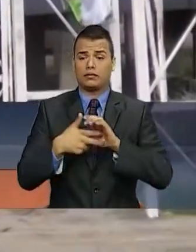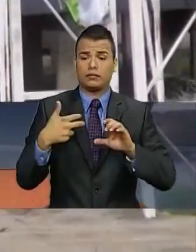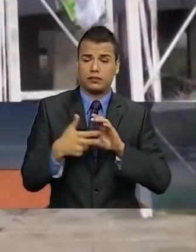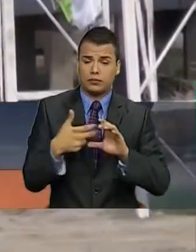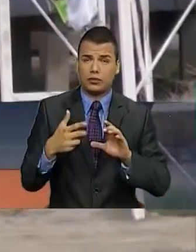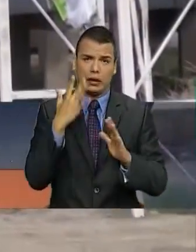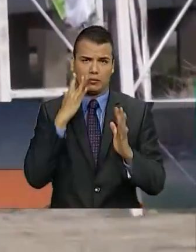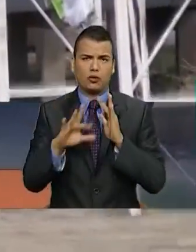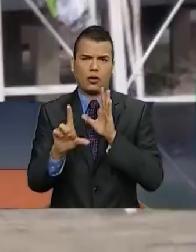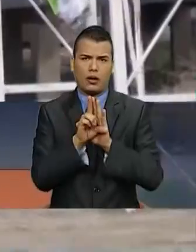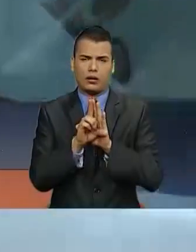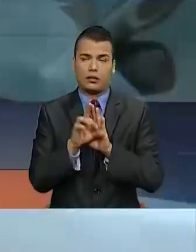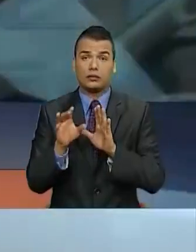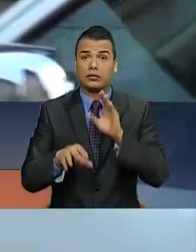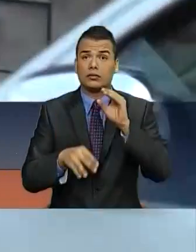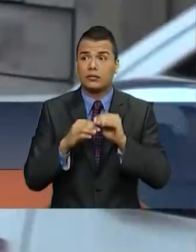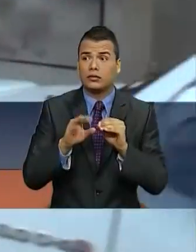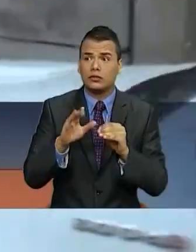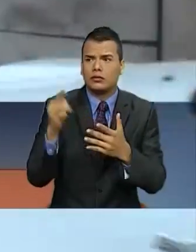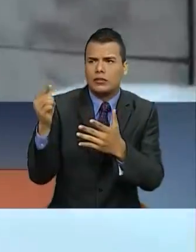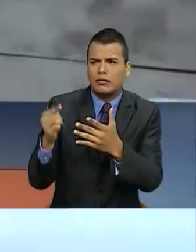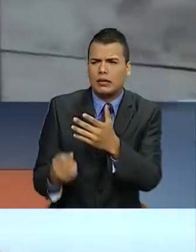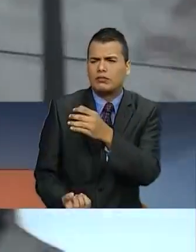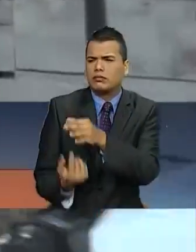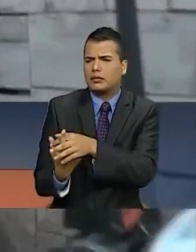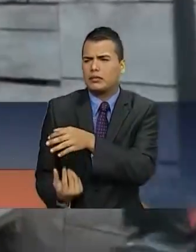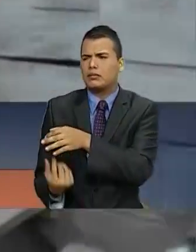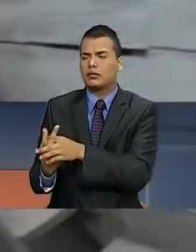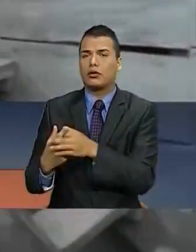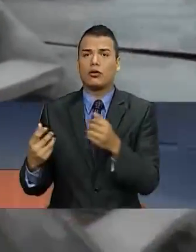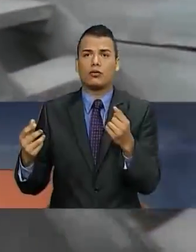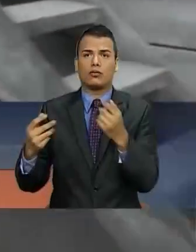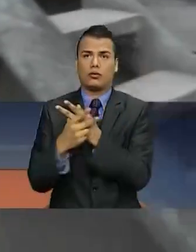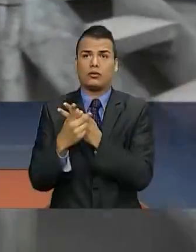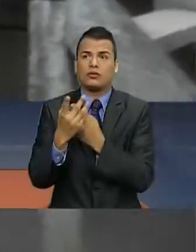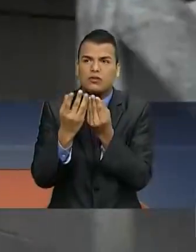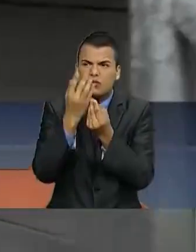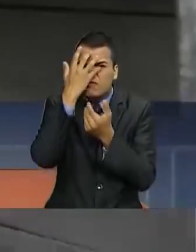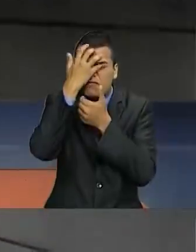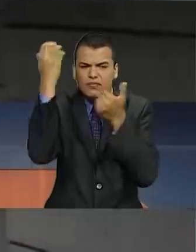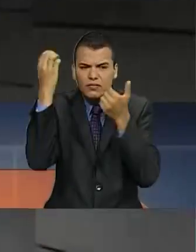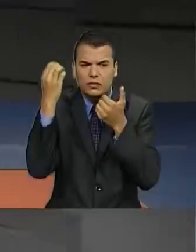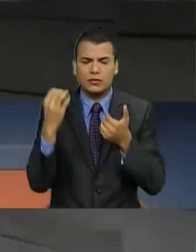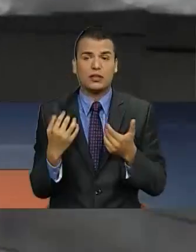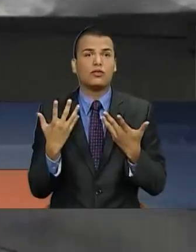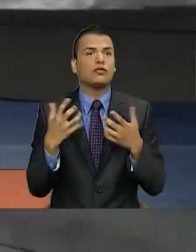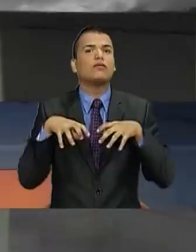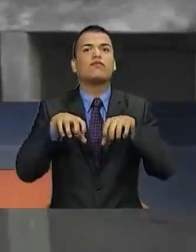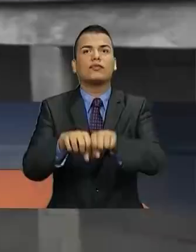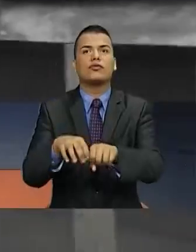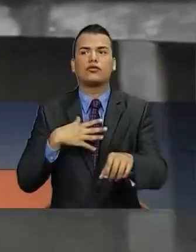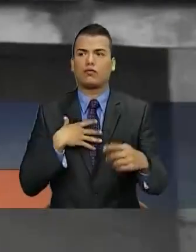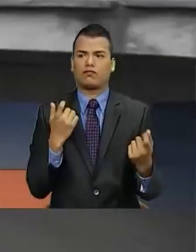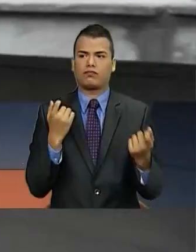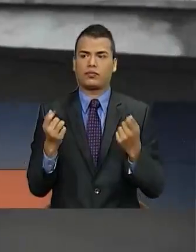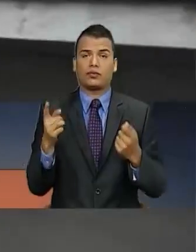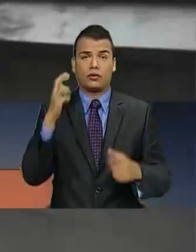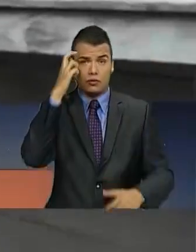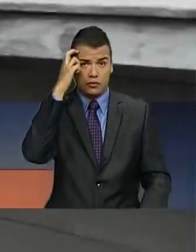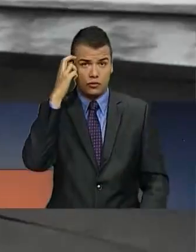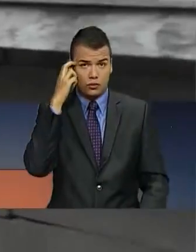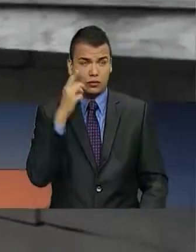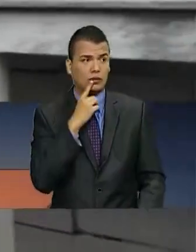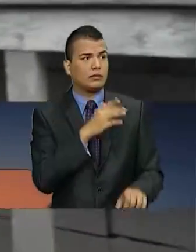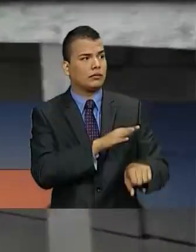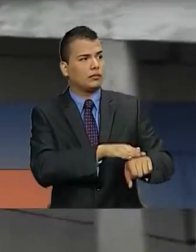esto se une a una cadena de hechos de violencia que desarrollan grupos armados ilegales por la disputa territorial en el Chocó. Usted nos decía